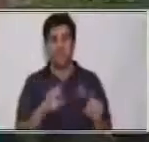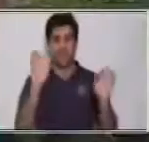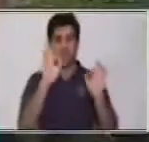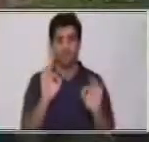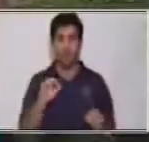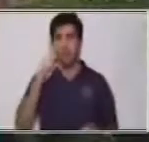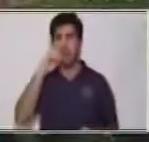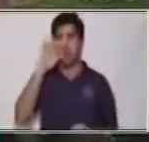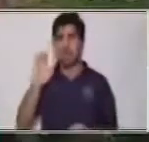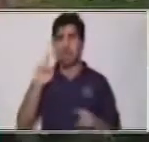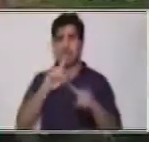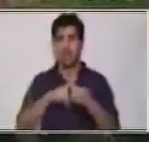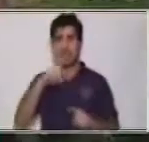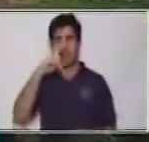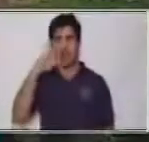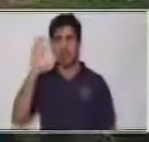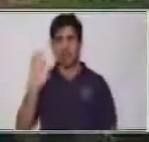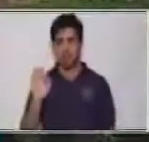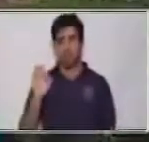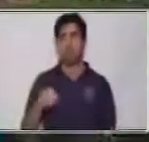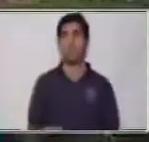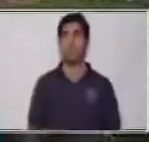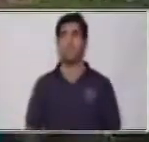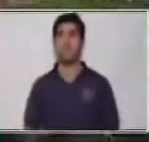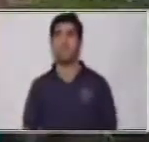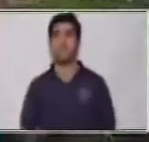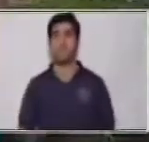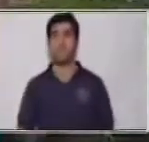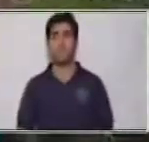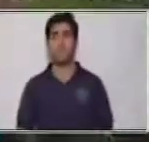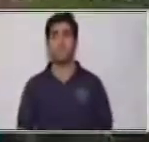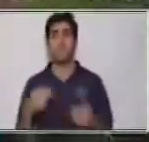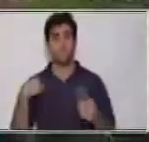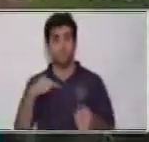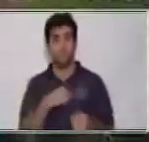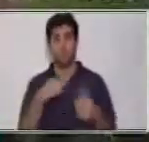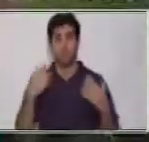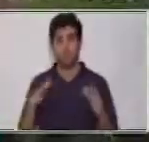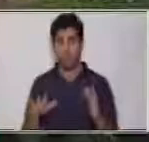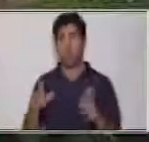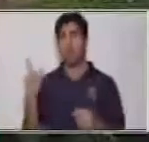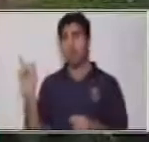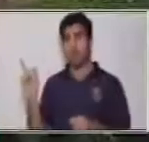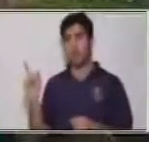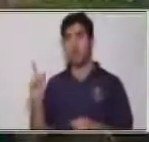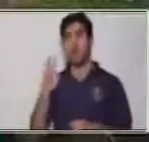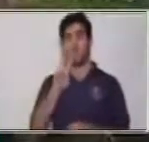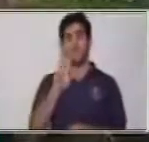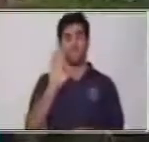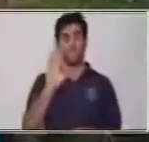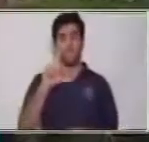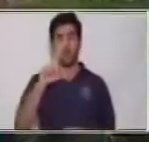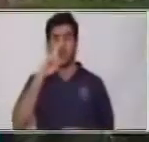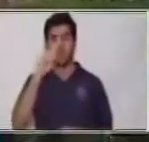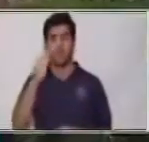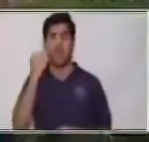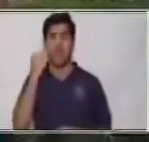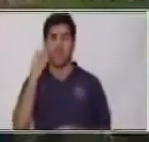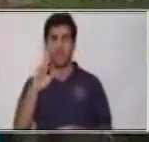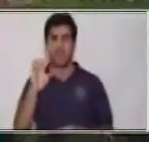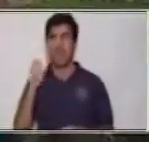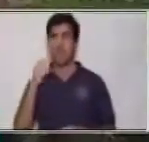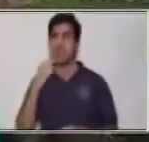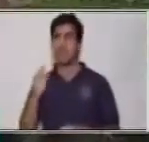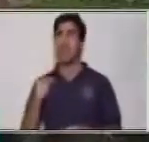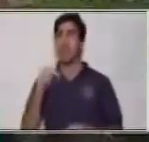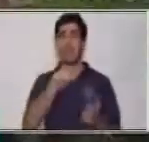intención comunicativa, como lo indica Voltaire, un escritor. Los libros son